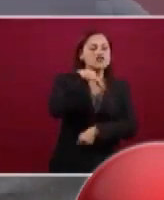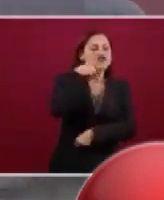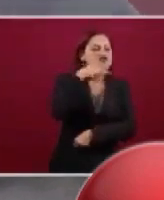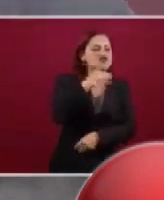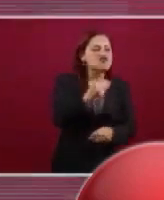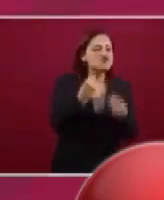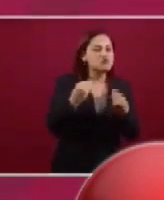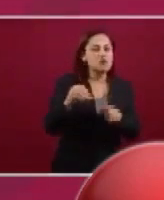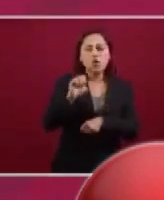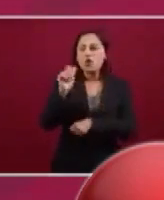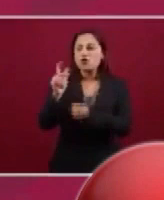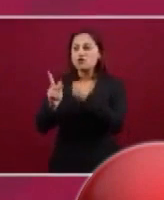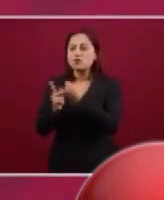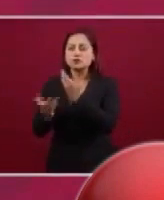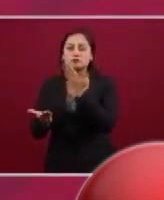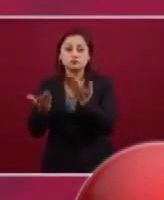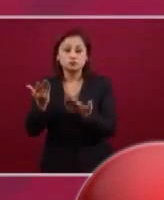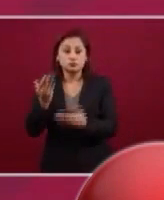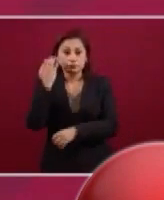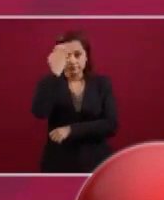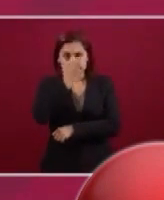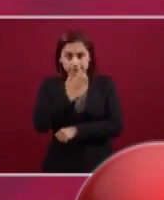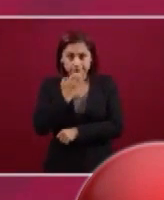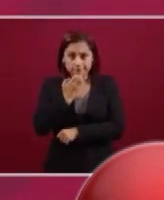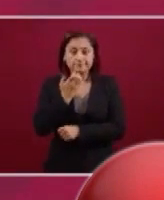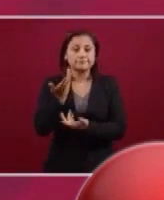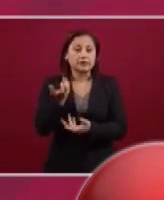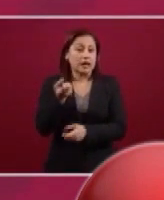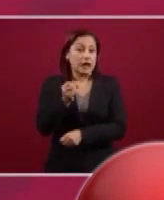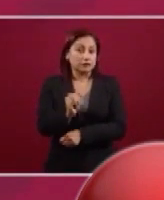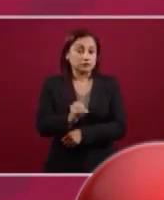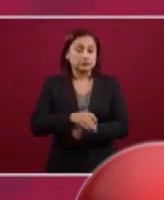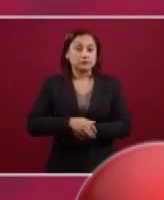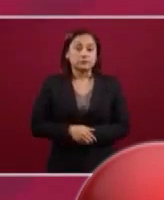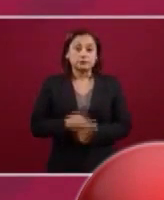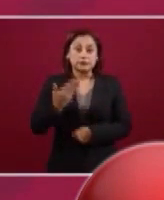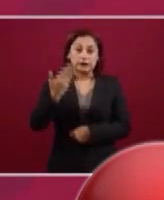Pero arriba no se medía